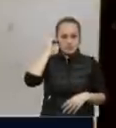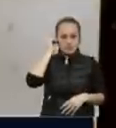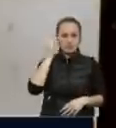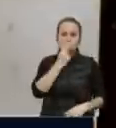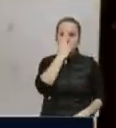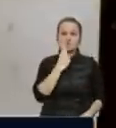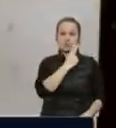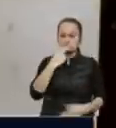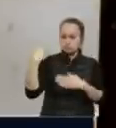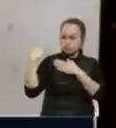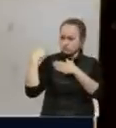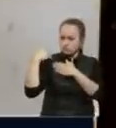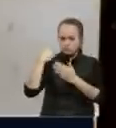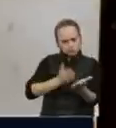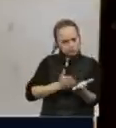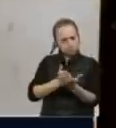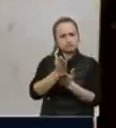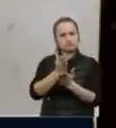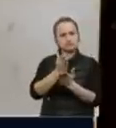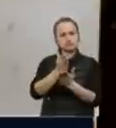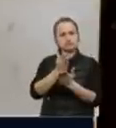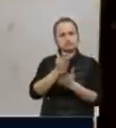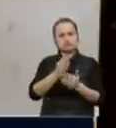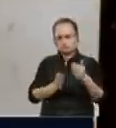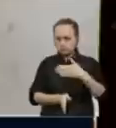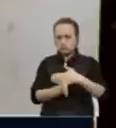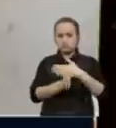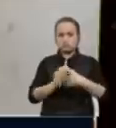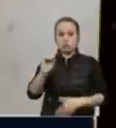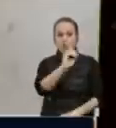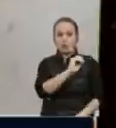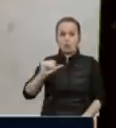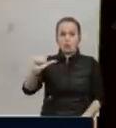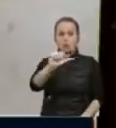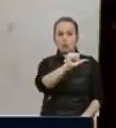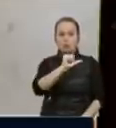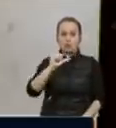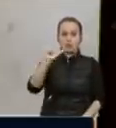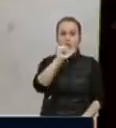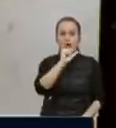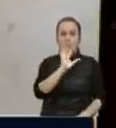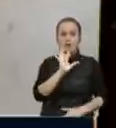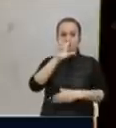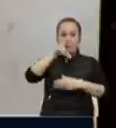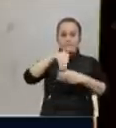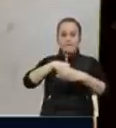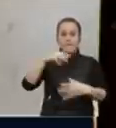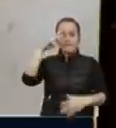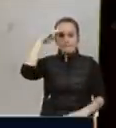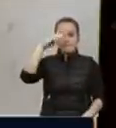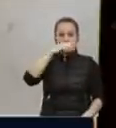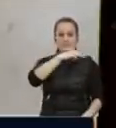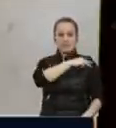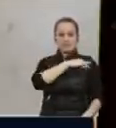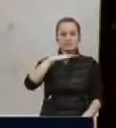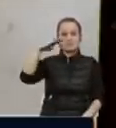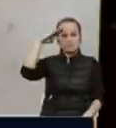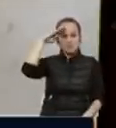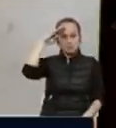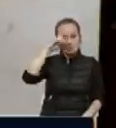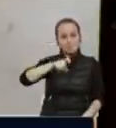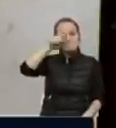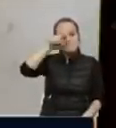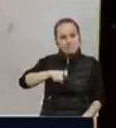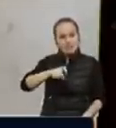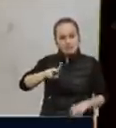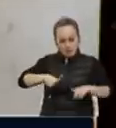y vamos a sacar adelante. Porque los hombres y las mujeres de las fuerzas militares y de la policía tienen que